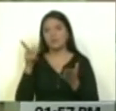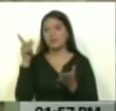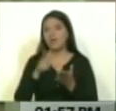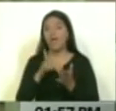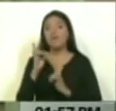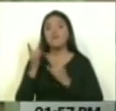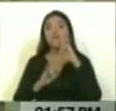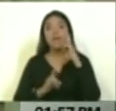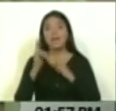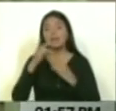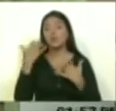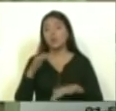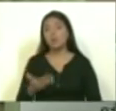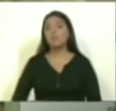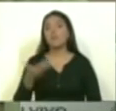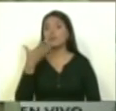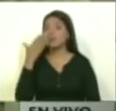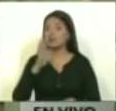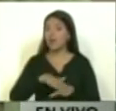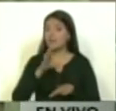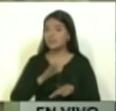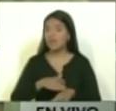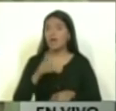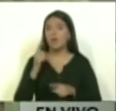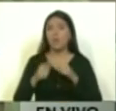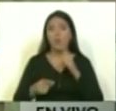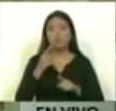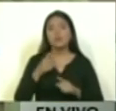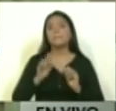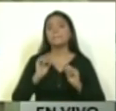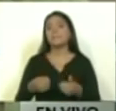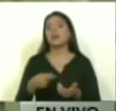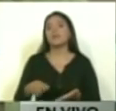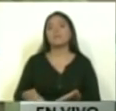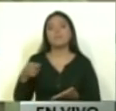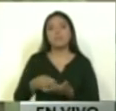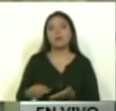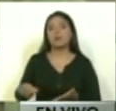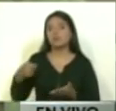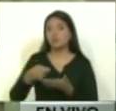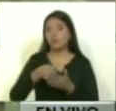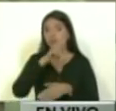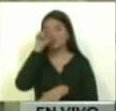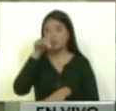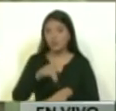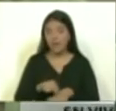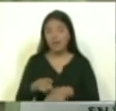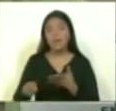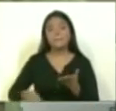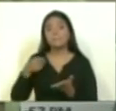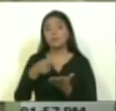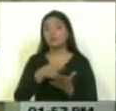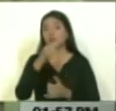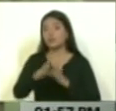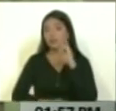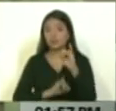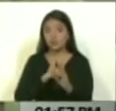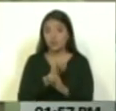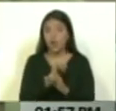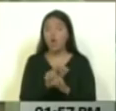haciendo muy importantes anuncios para facilitar la actividad de inversión nacional, de inversión internacional,